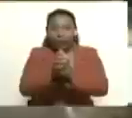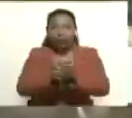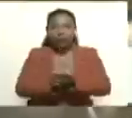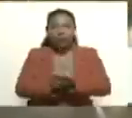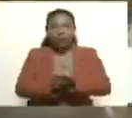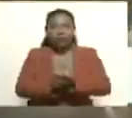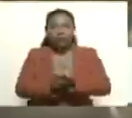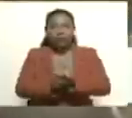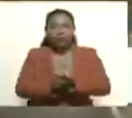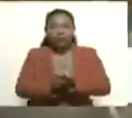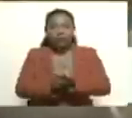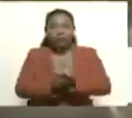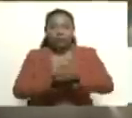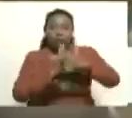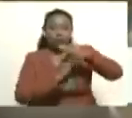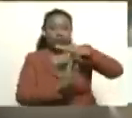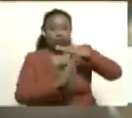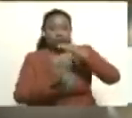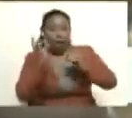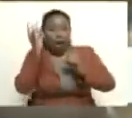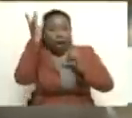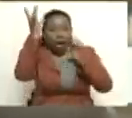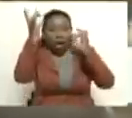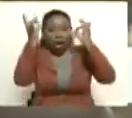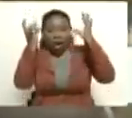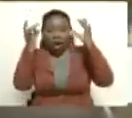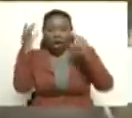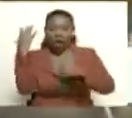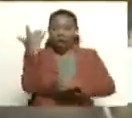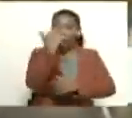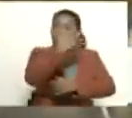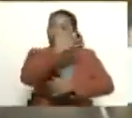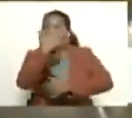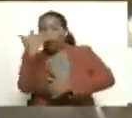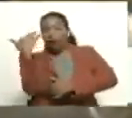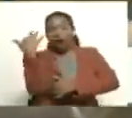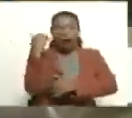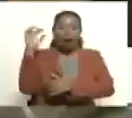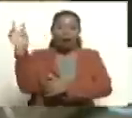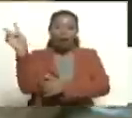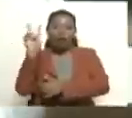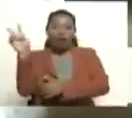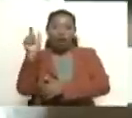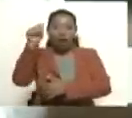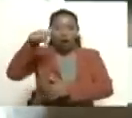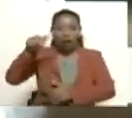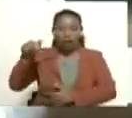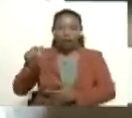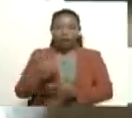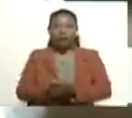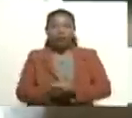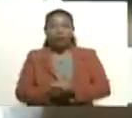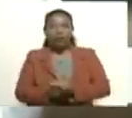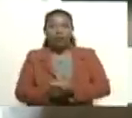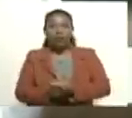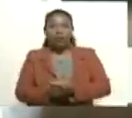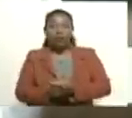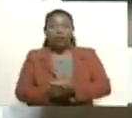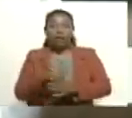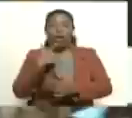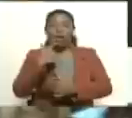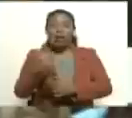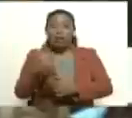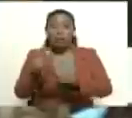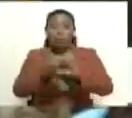las migraciones bajo la égida que con ese, entre comillas, diáspora, le decían